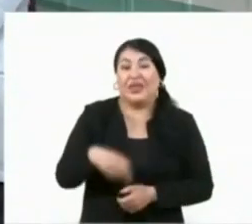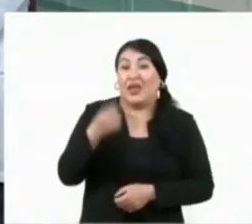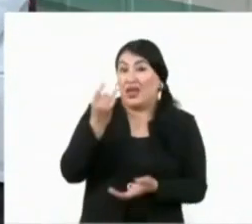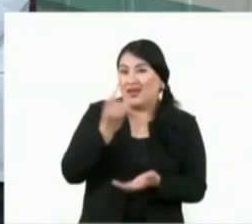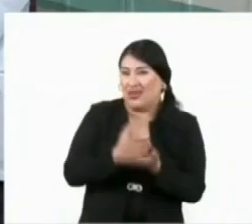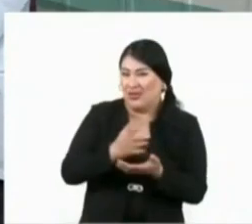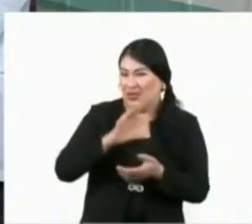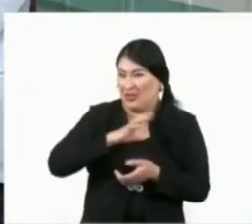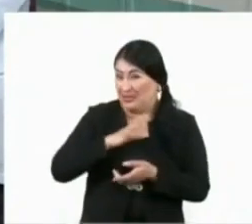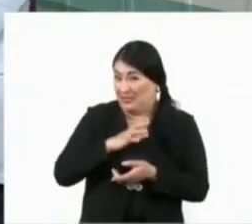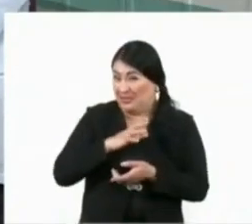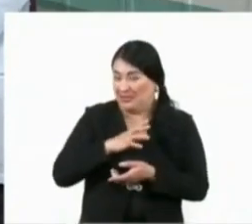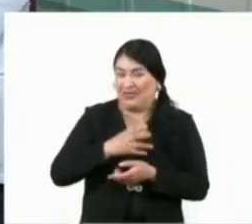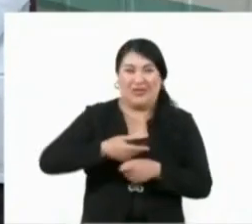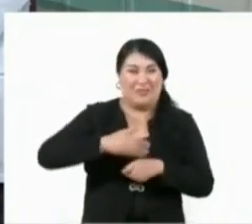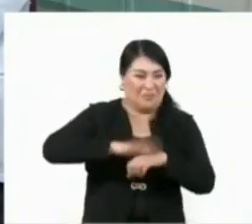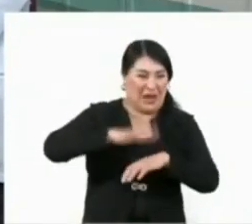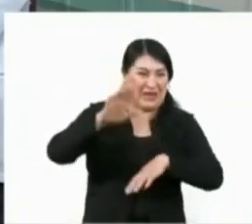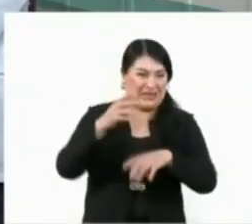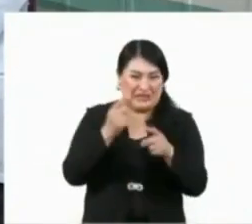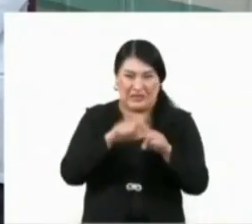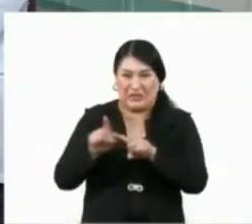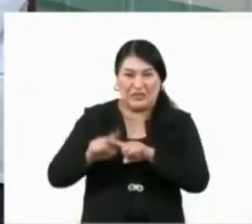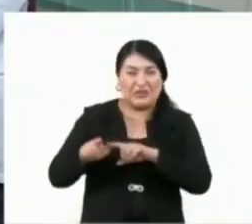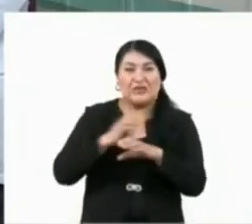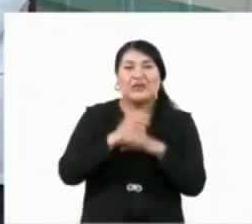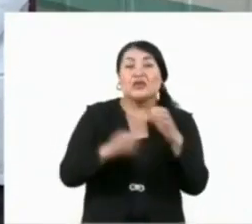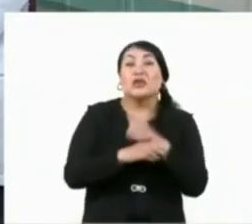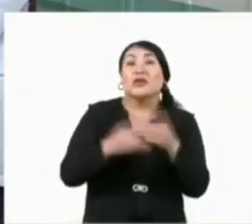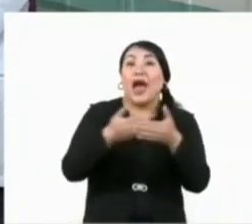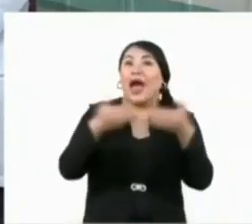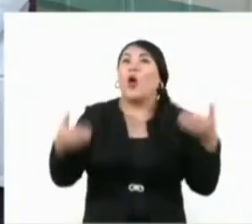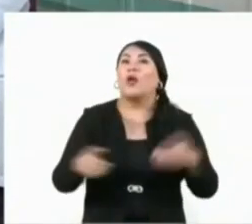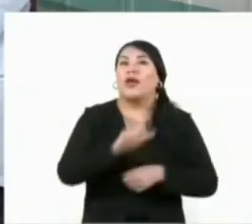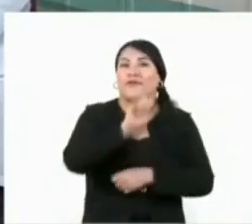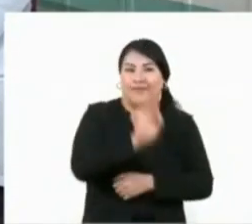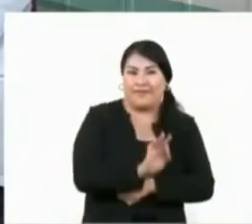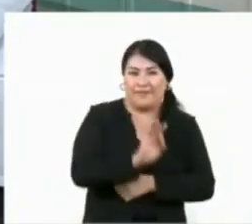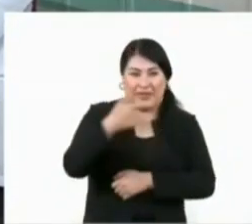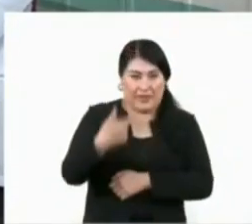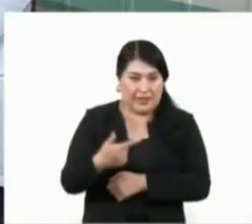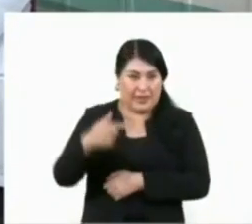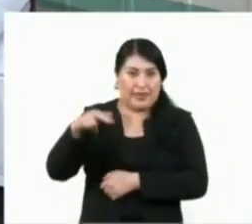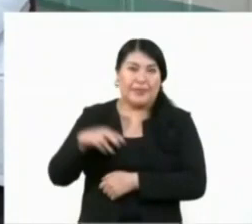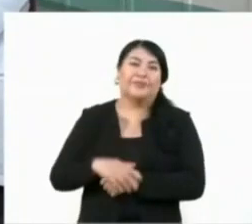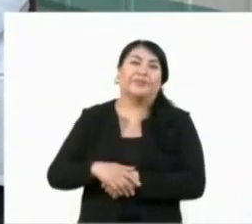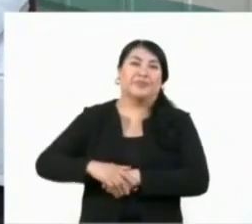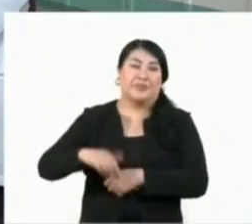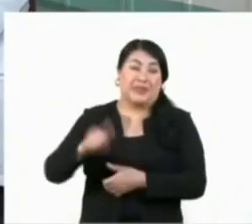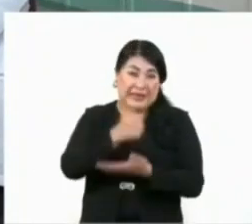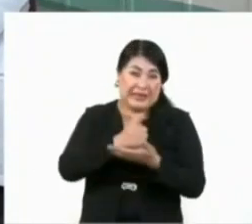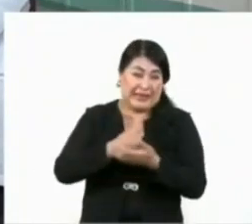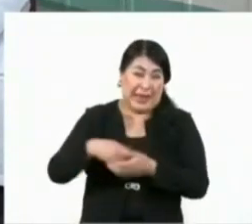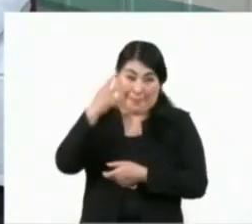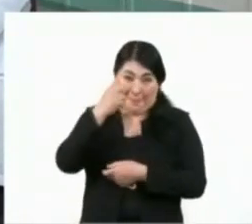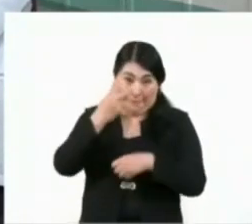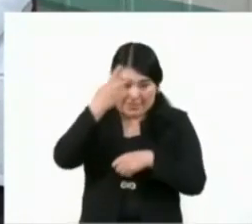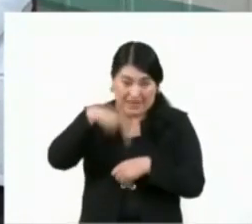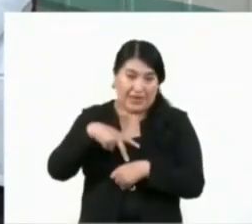otras cosas. Y afortunadamente la Fiscalía General de la República está trayendo el caso para que haya sanciones y